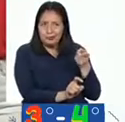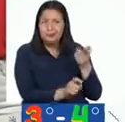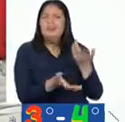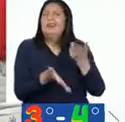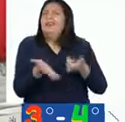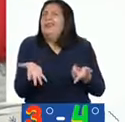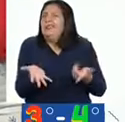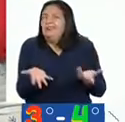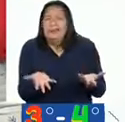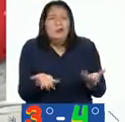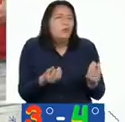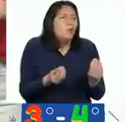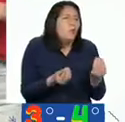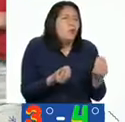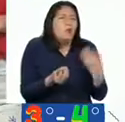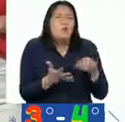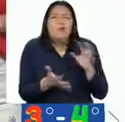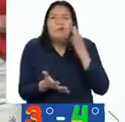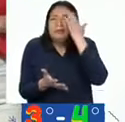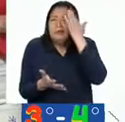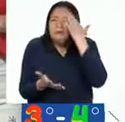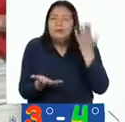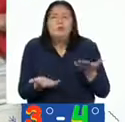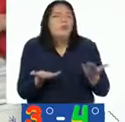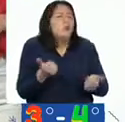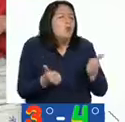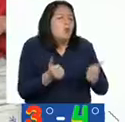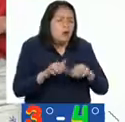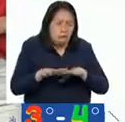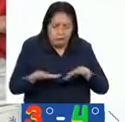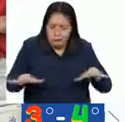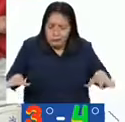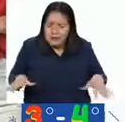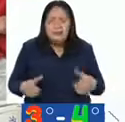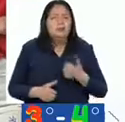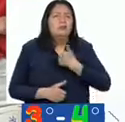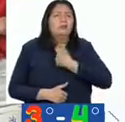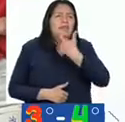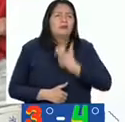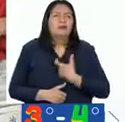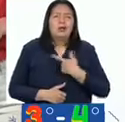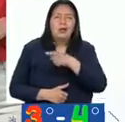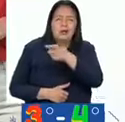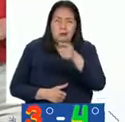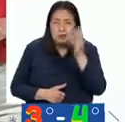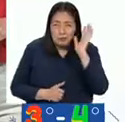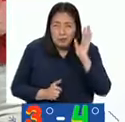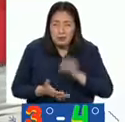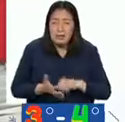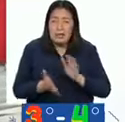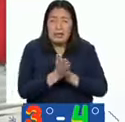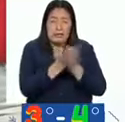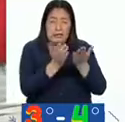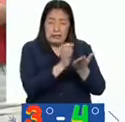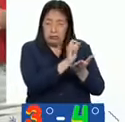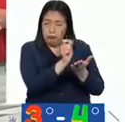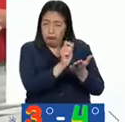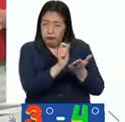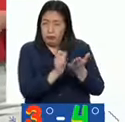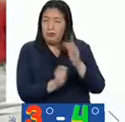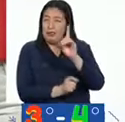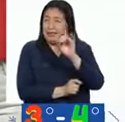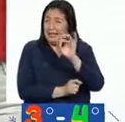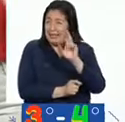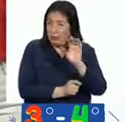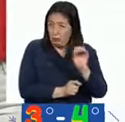¿Qué podemos hacer para identificar nuestro espacio personal? Bueno, ¿alguna vez han escrito un diario? Les cuento que